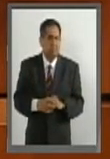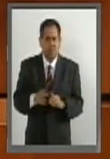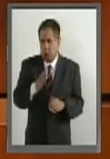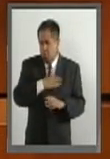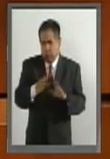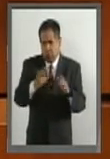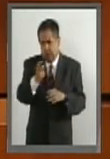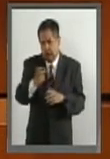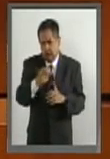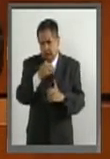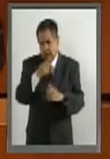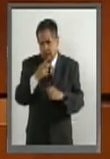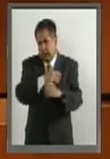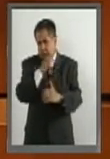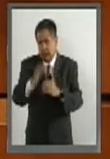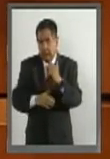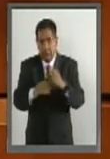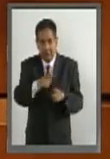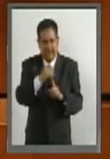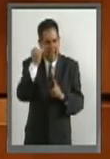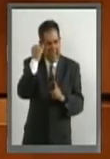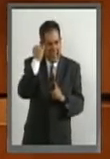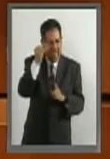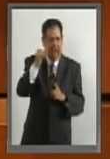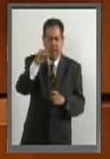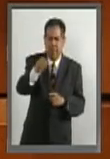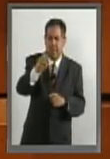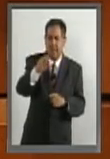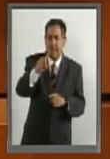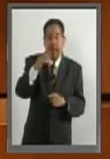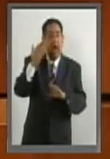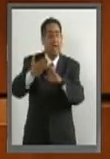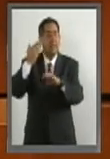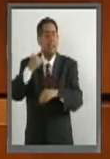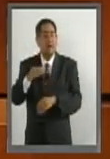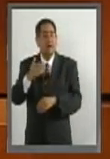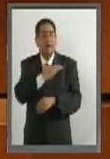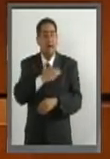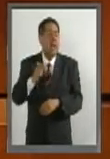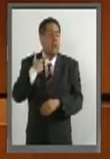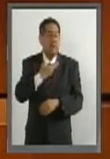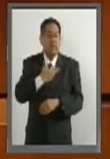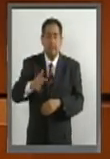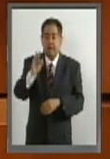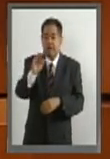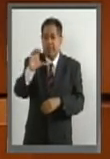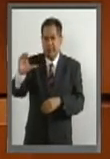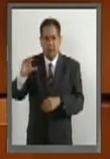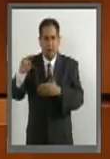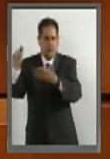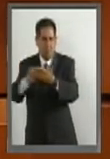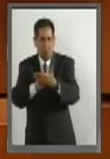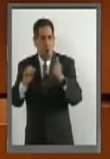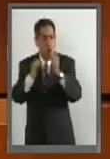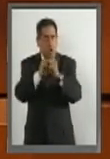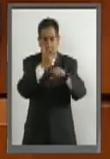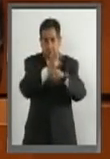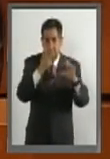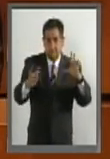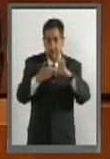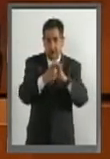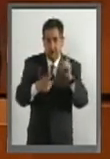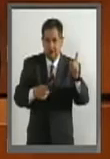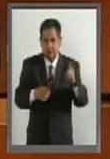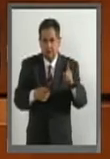qué bueno que así sea, porque la iniciativa Mérida que firmó Calderón con los Estados Unidos nos convirtió en